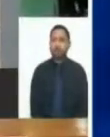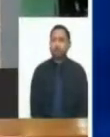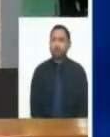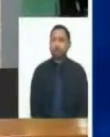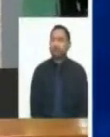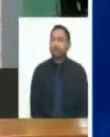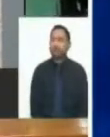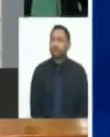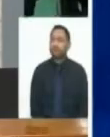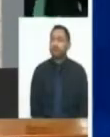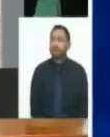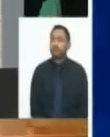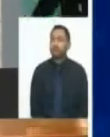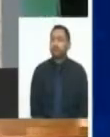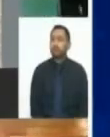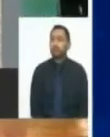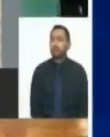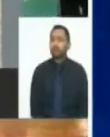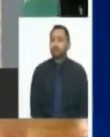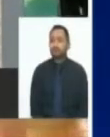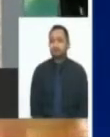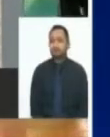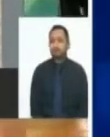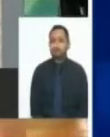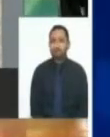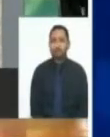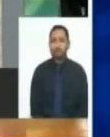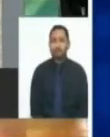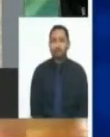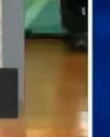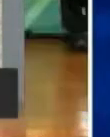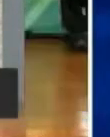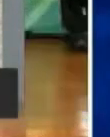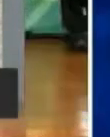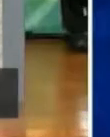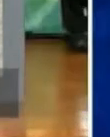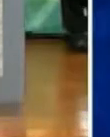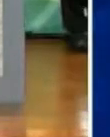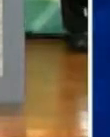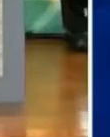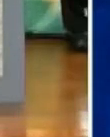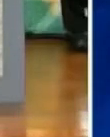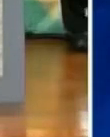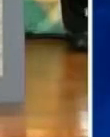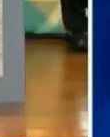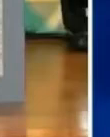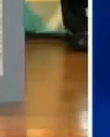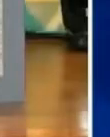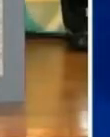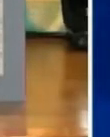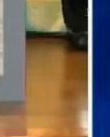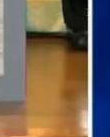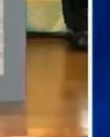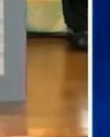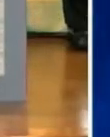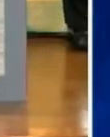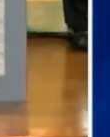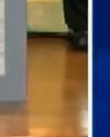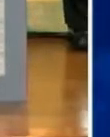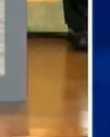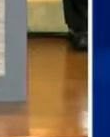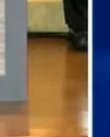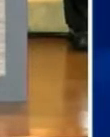especial. Afortunadamente ha demostrado que tiene un espíritu cívico muy alto, que al momento de recibir la